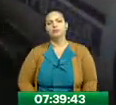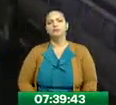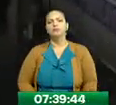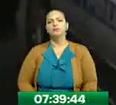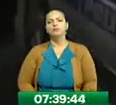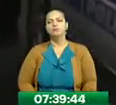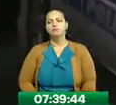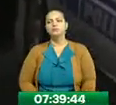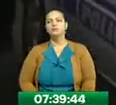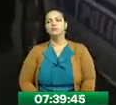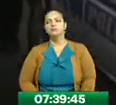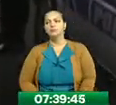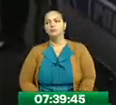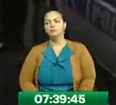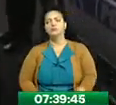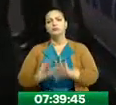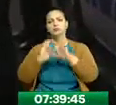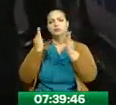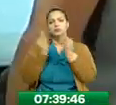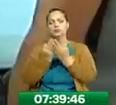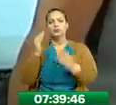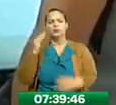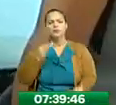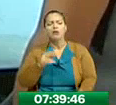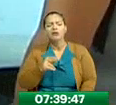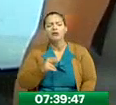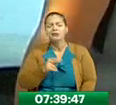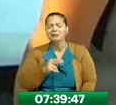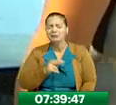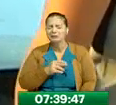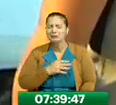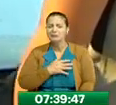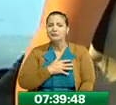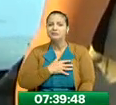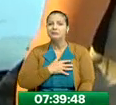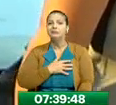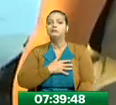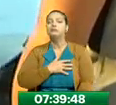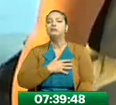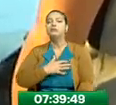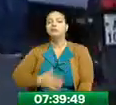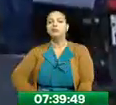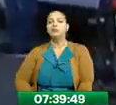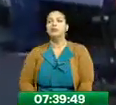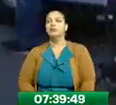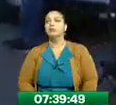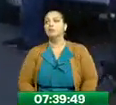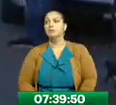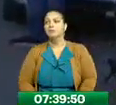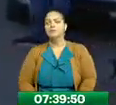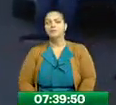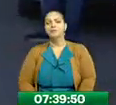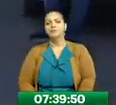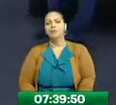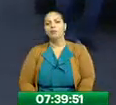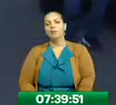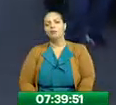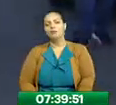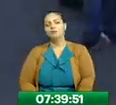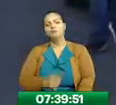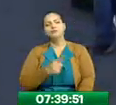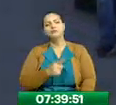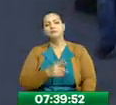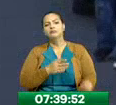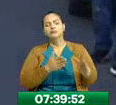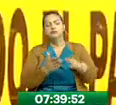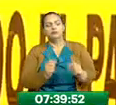lugar también llegaron familiares del occiso. Pocas horas habían transcurrido desde la última vez que lo vieron. Nunca imaginaron que la muerte